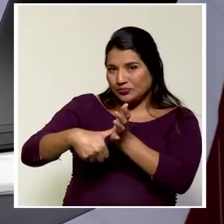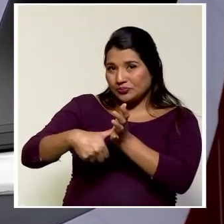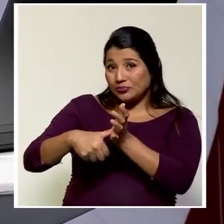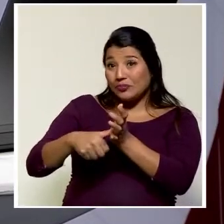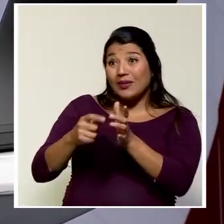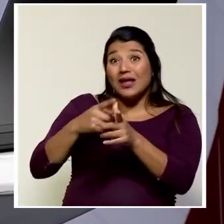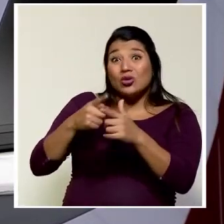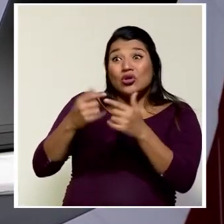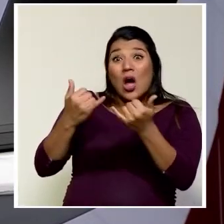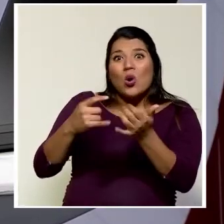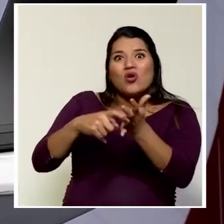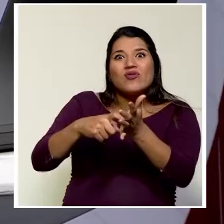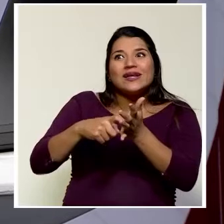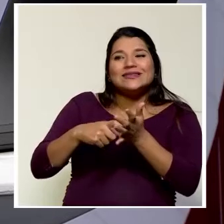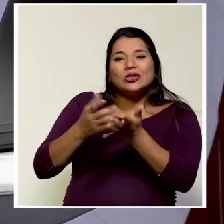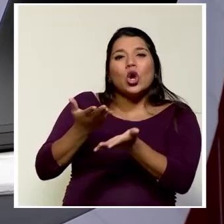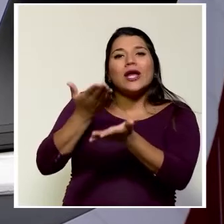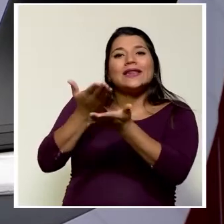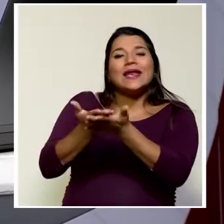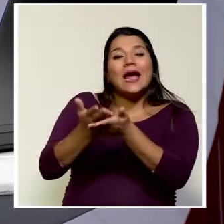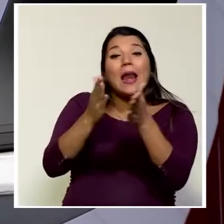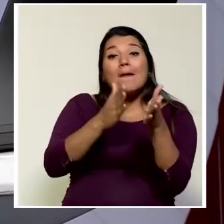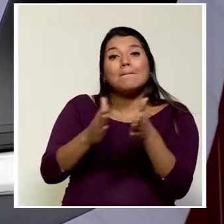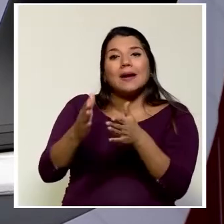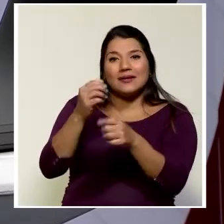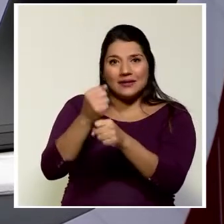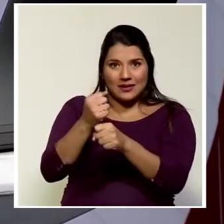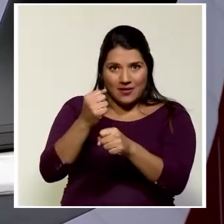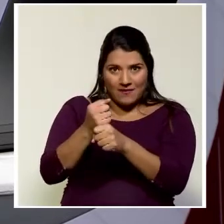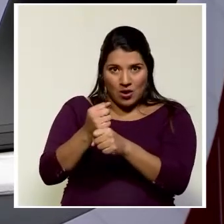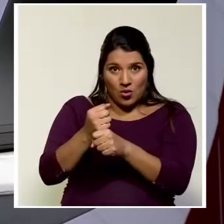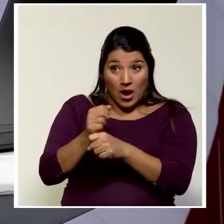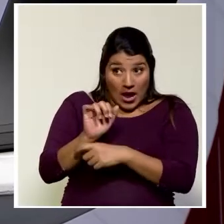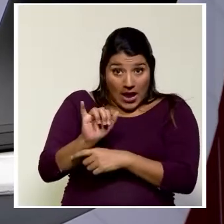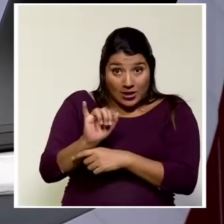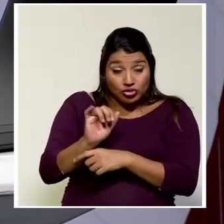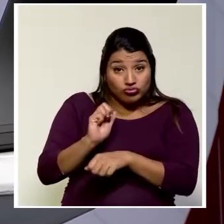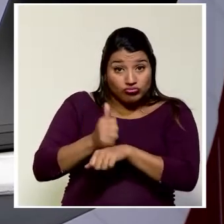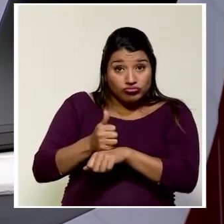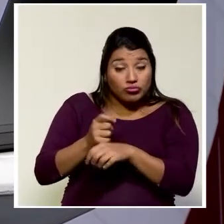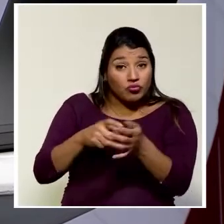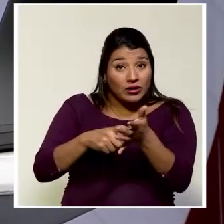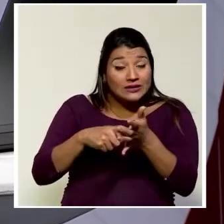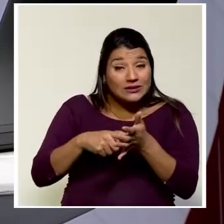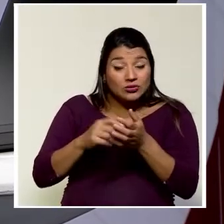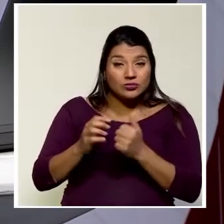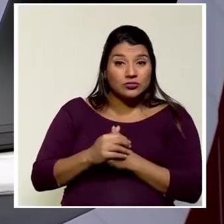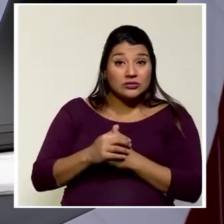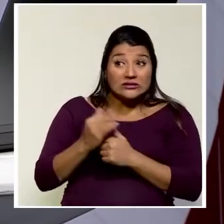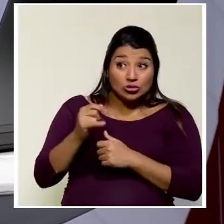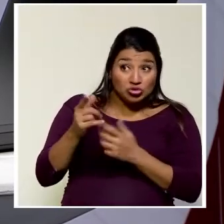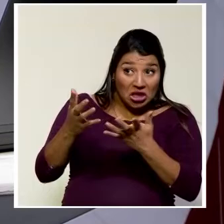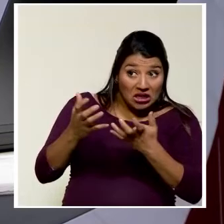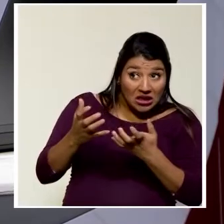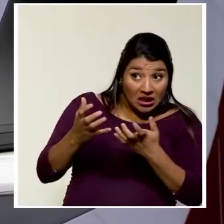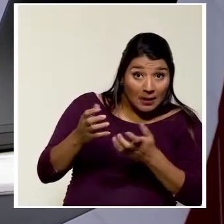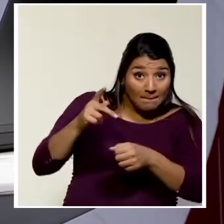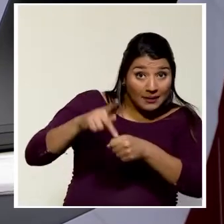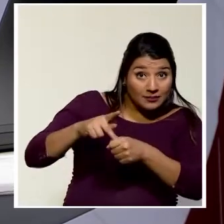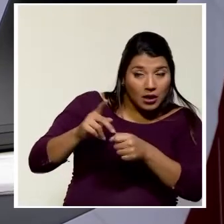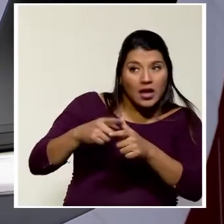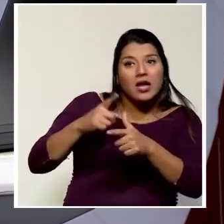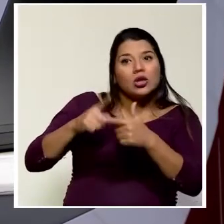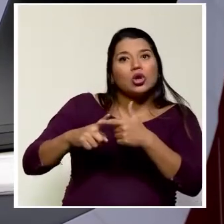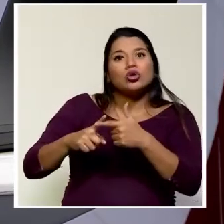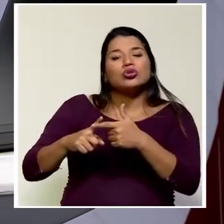un requisito entregar el programa de gobierno y así lo han tratado, un requisito. Es como, bueno, si quiere venir aquí tiene que traer una